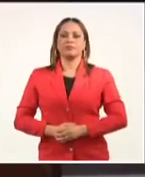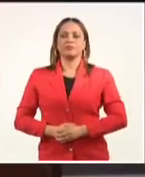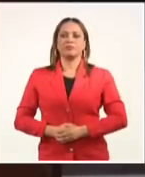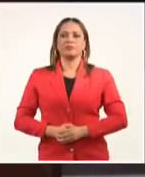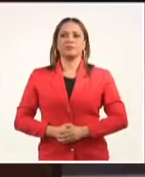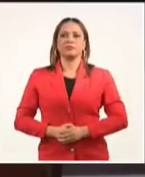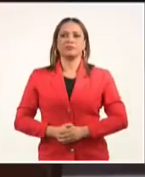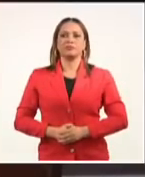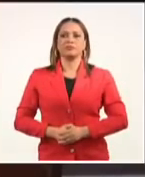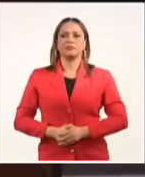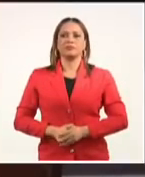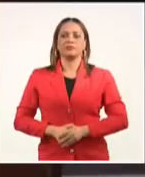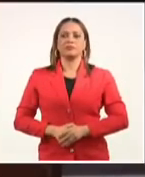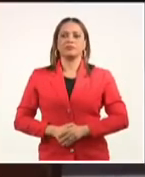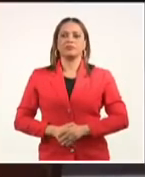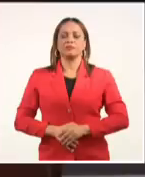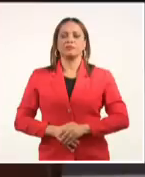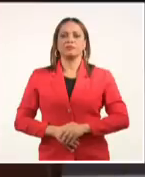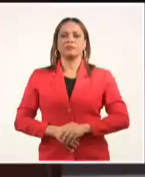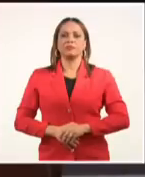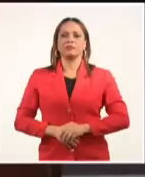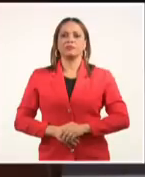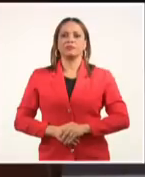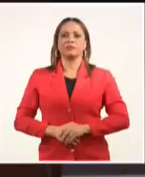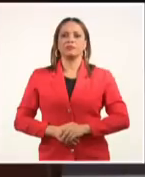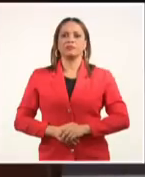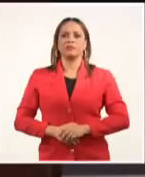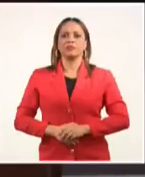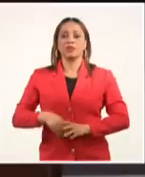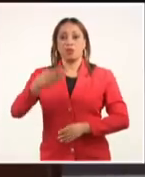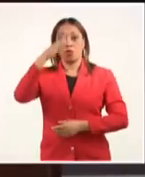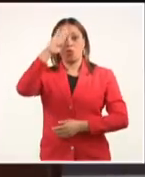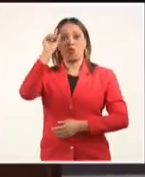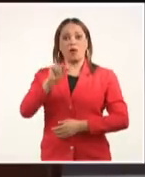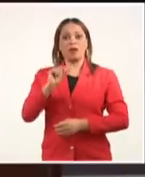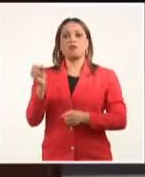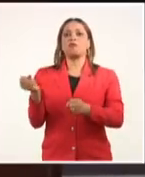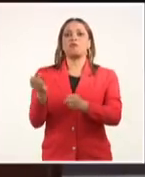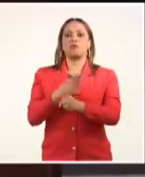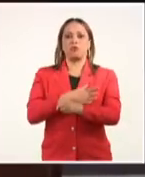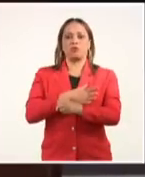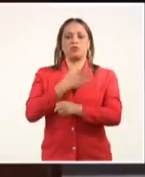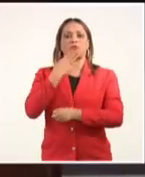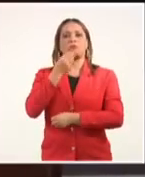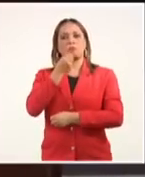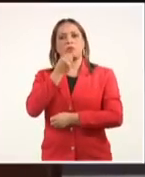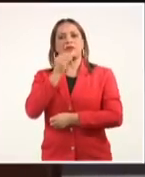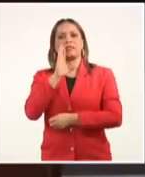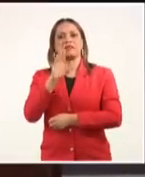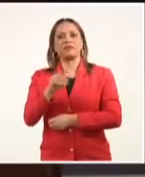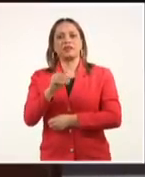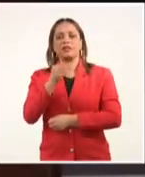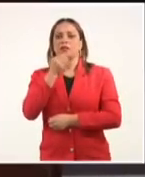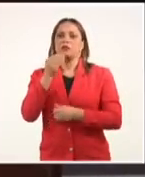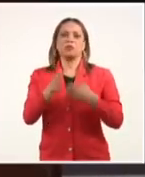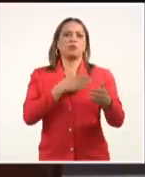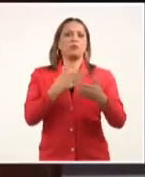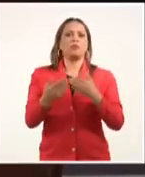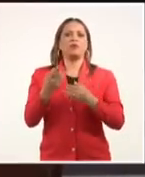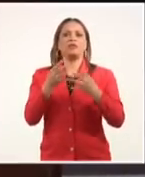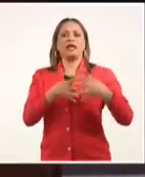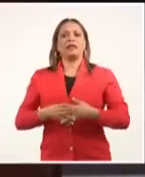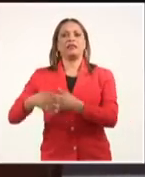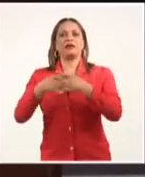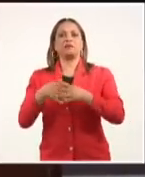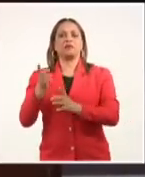Hoy podemos decir con sano orgullo que ni agresiones externas, ni los golpes